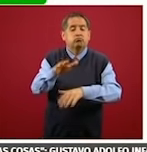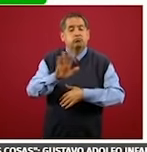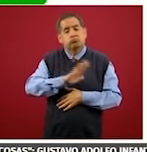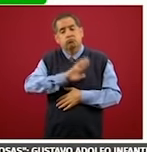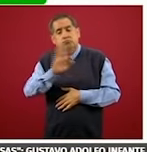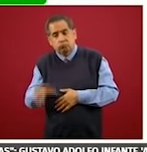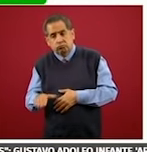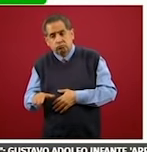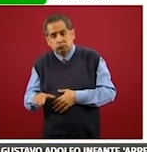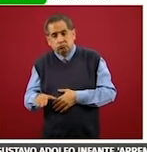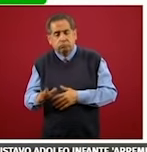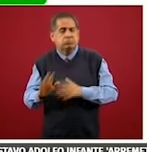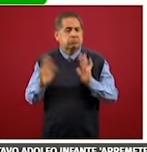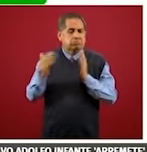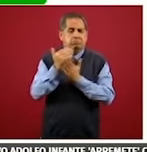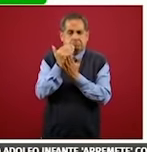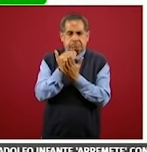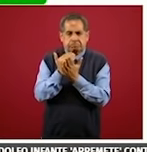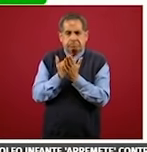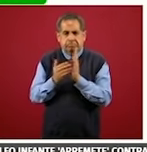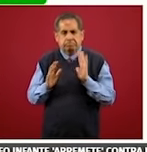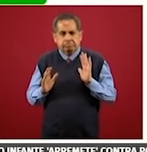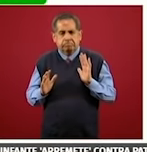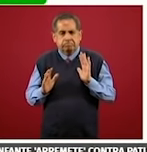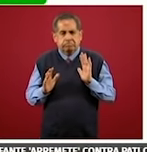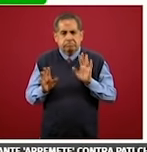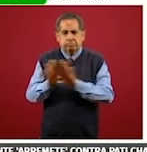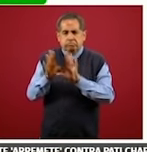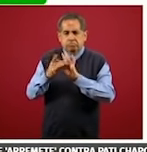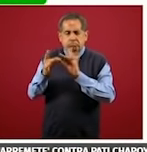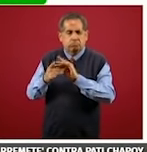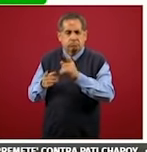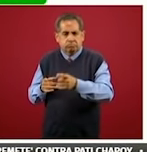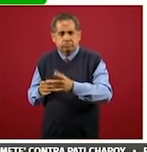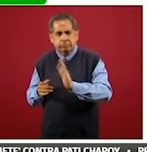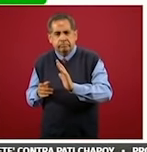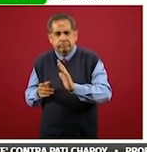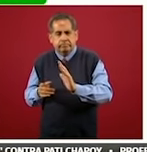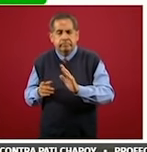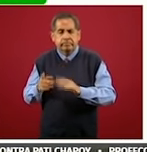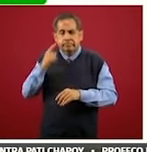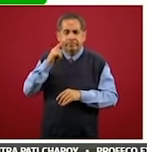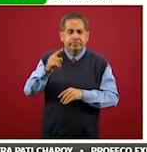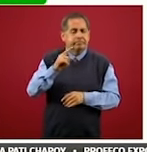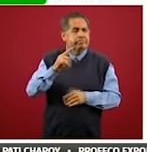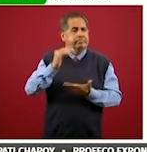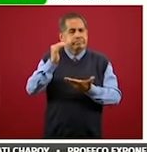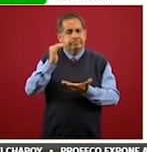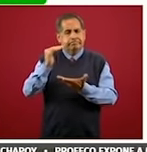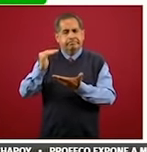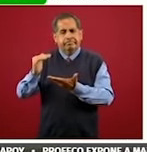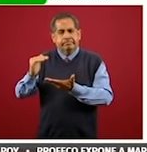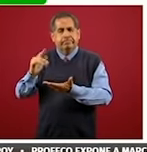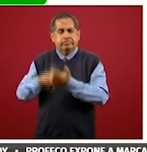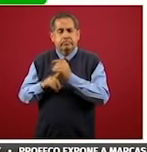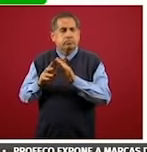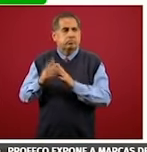la positividad al virus, se lee con el eje del lado derecho. La positividad al virus va disminuyendo, llegó a estar